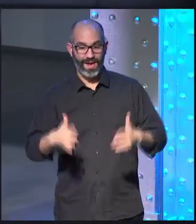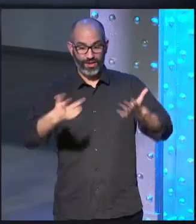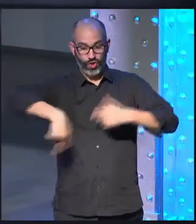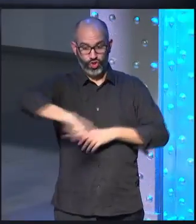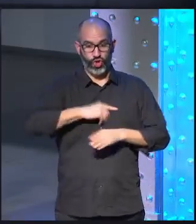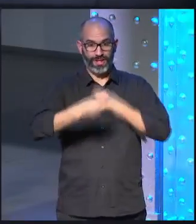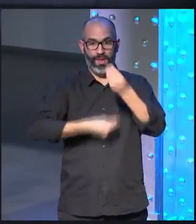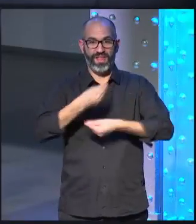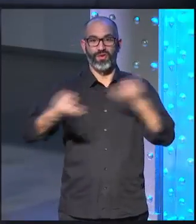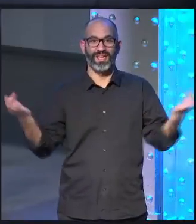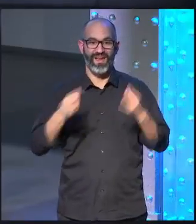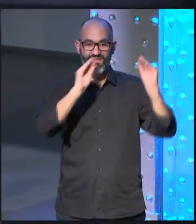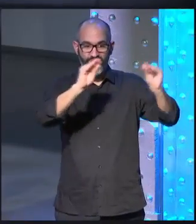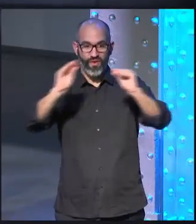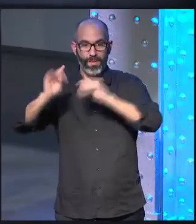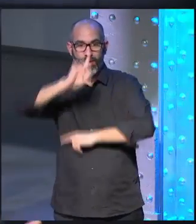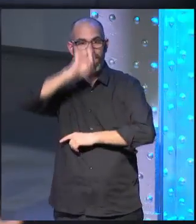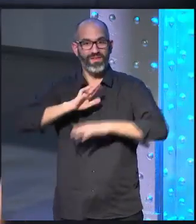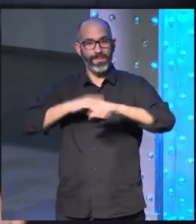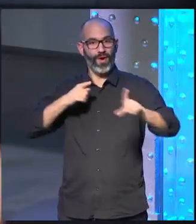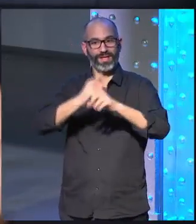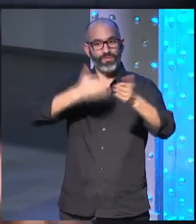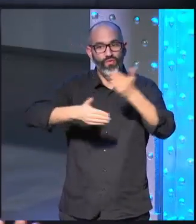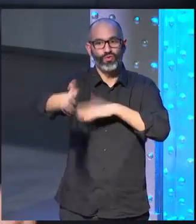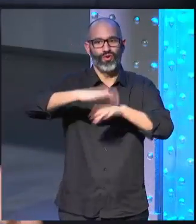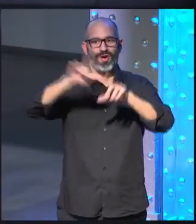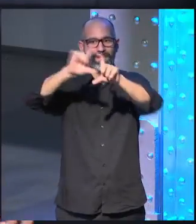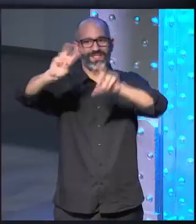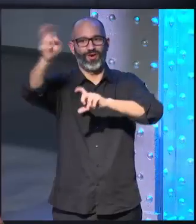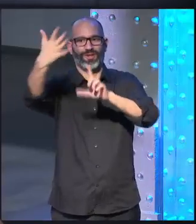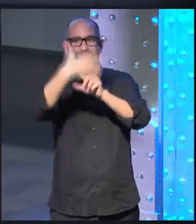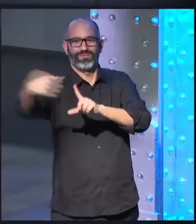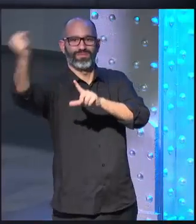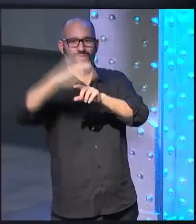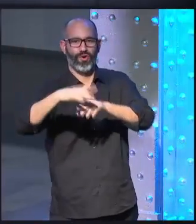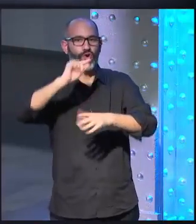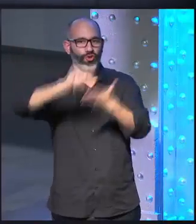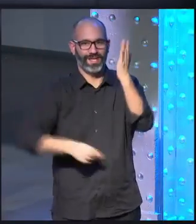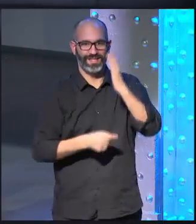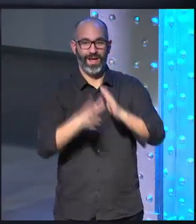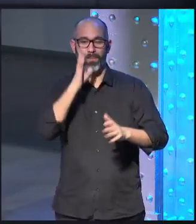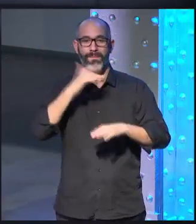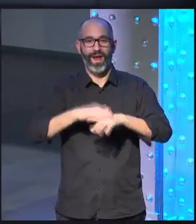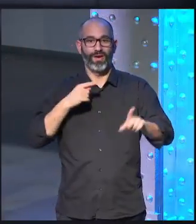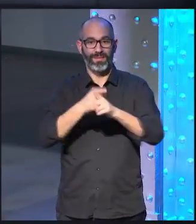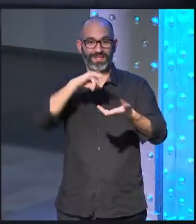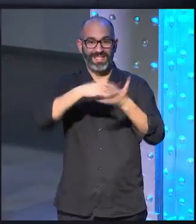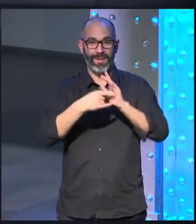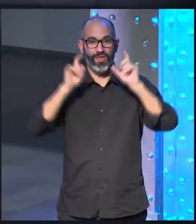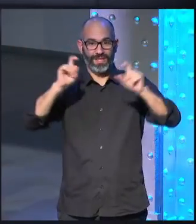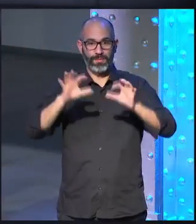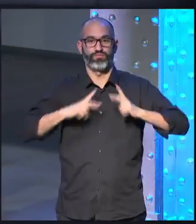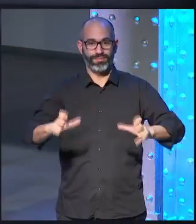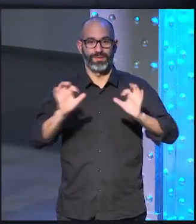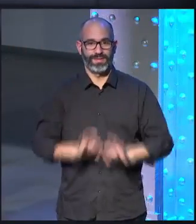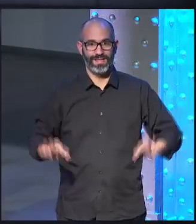formando a esos perfiles para que las empresas les contraten, formando a esos perfiles que demanda el mercado y que no el sistema educativo nos está preparando.